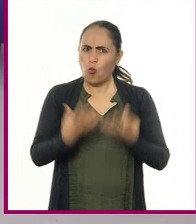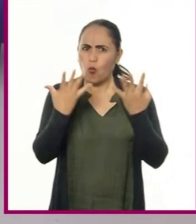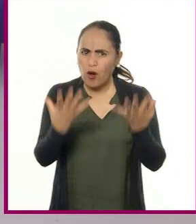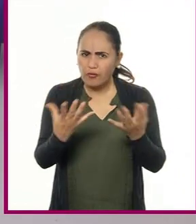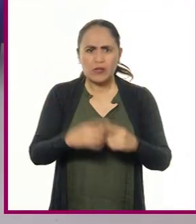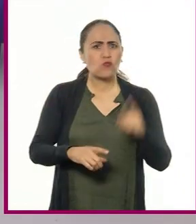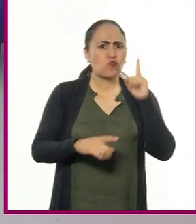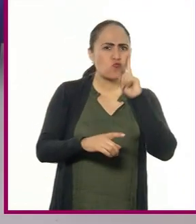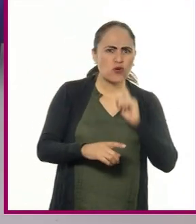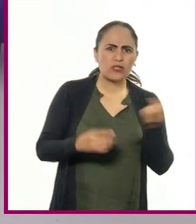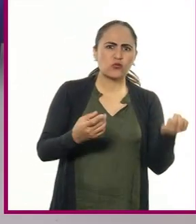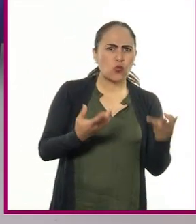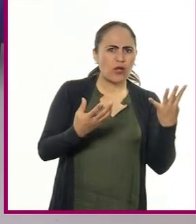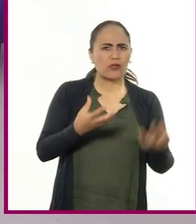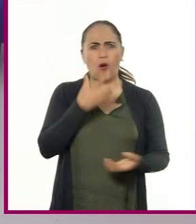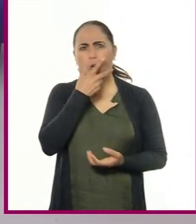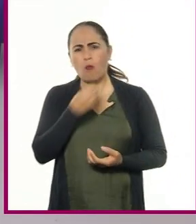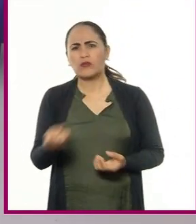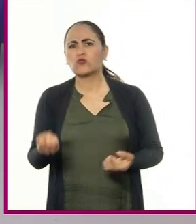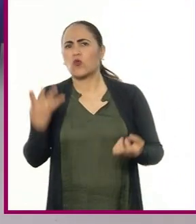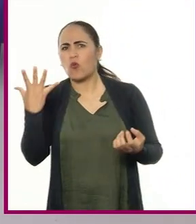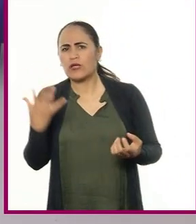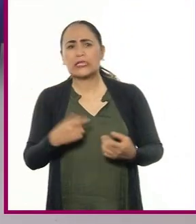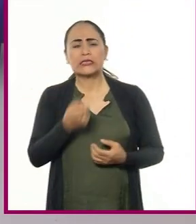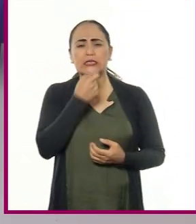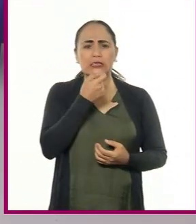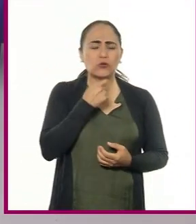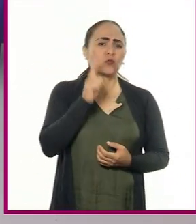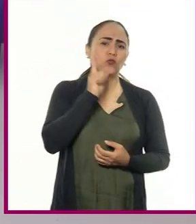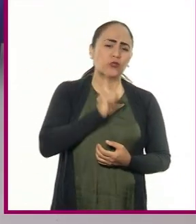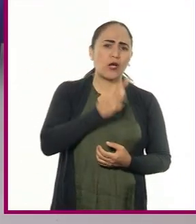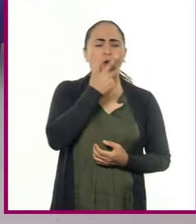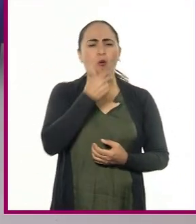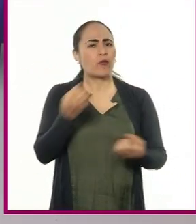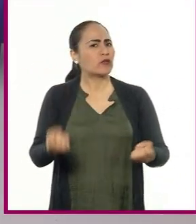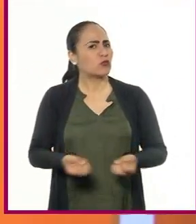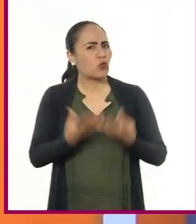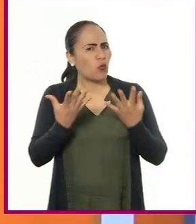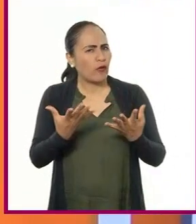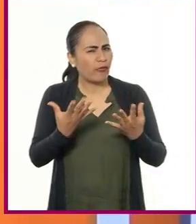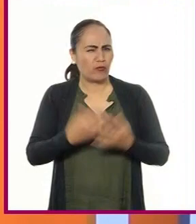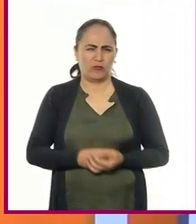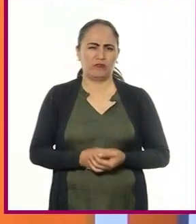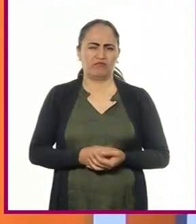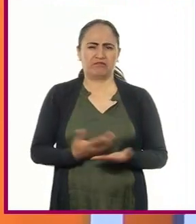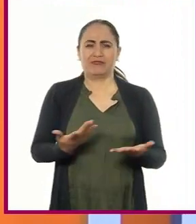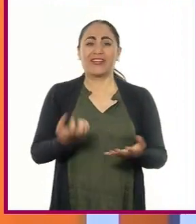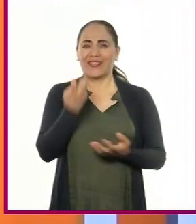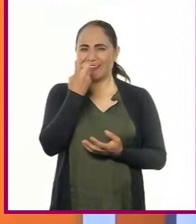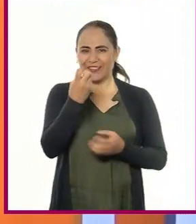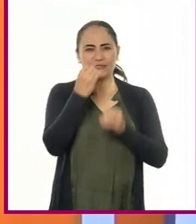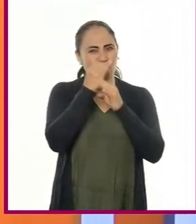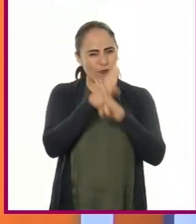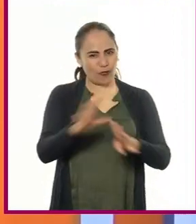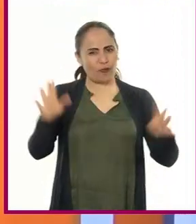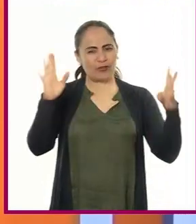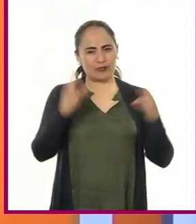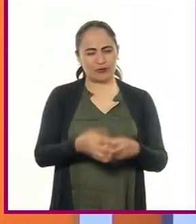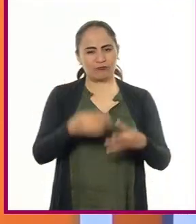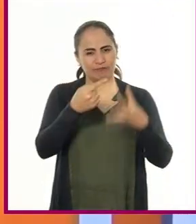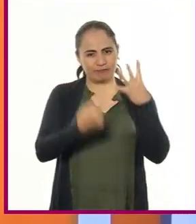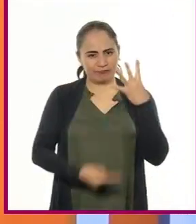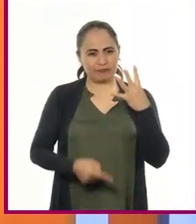mujeres? ¿Cuántos son hombres? ¿Y cuántas niñas y niños hay? Esta información demográfica